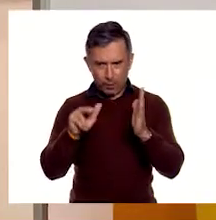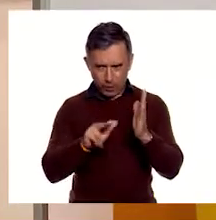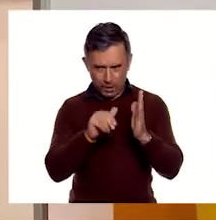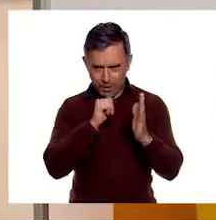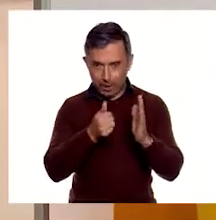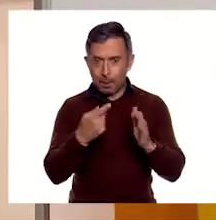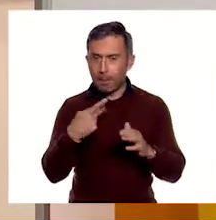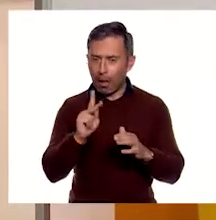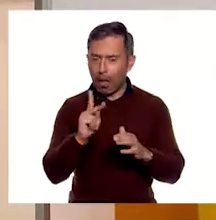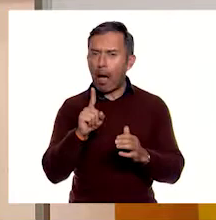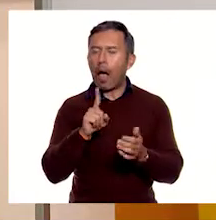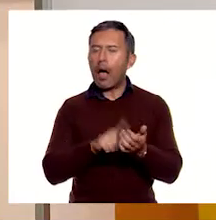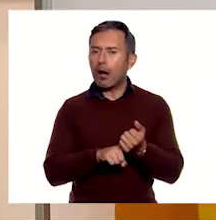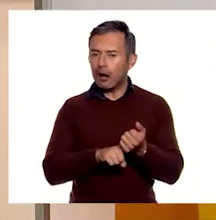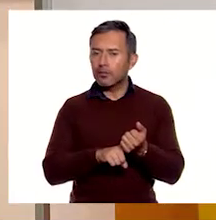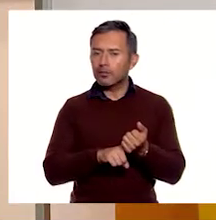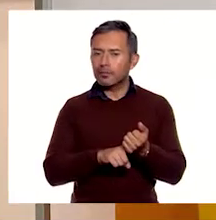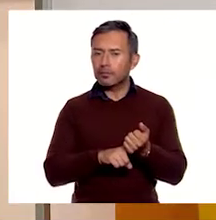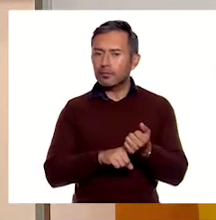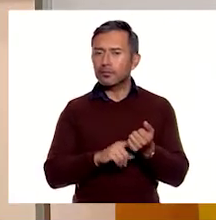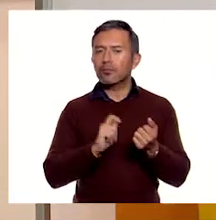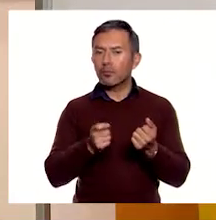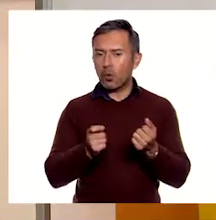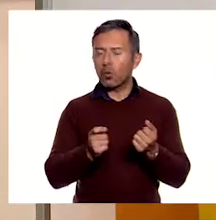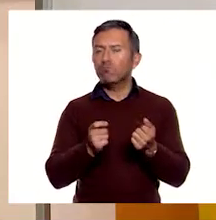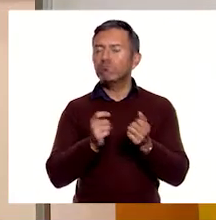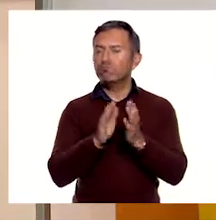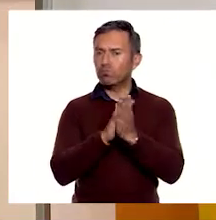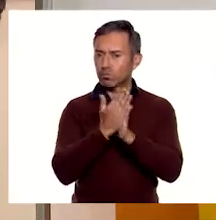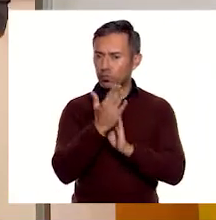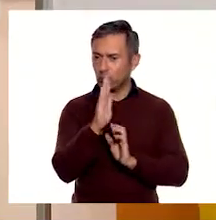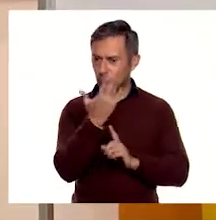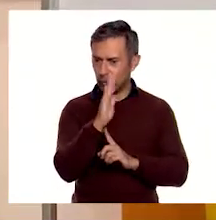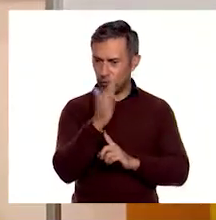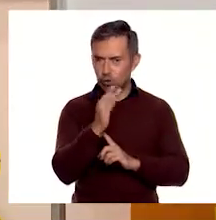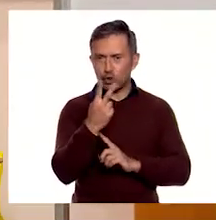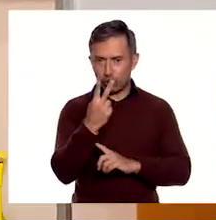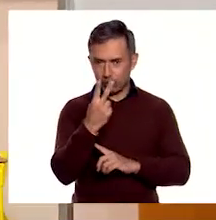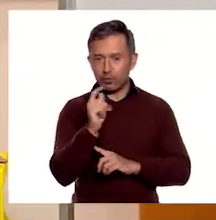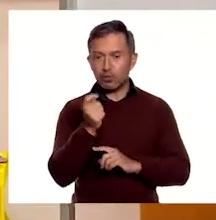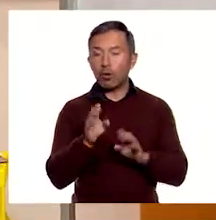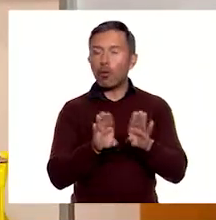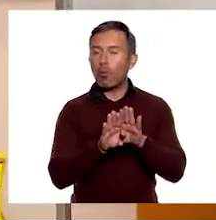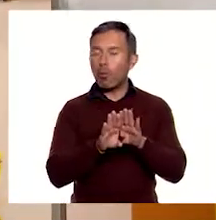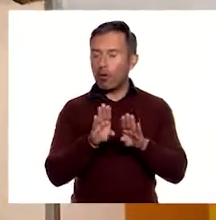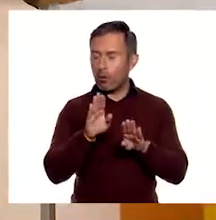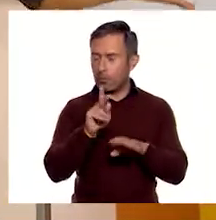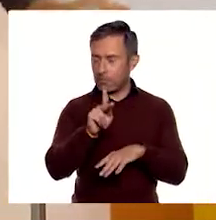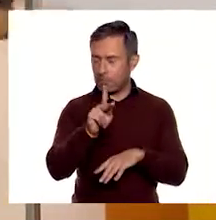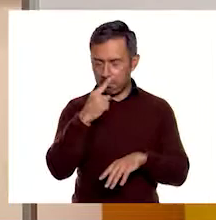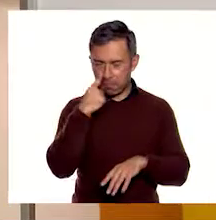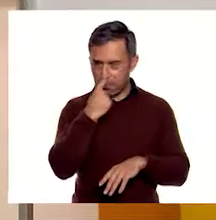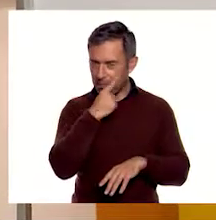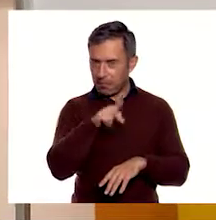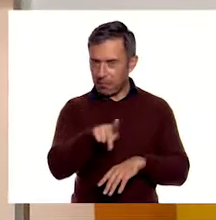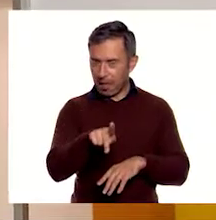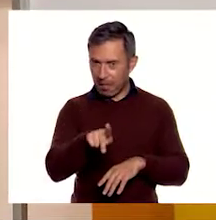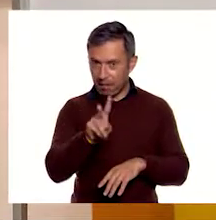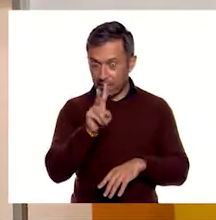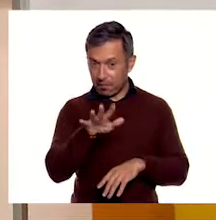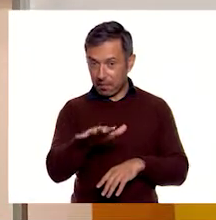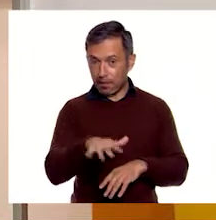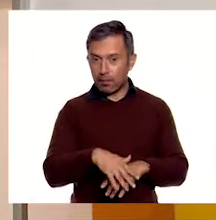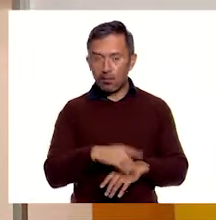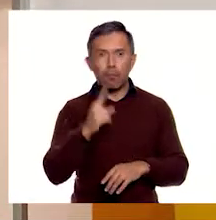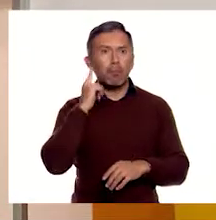una representación bidimensional, la cual es una ilusión óptica. Muy bien. Bueno,